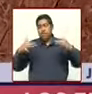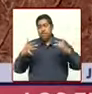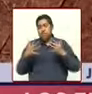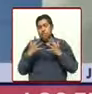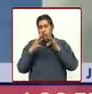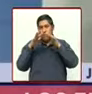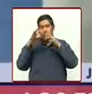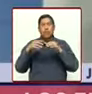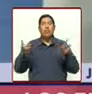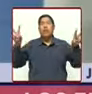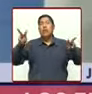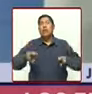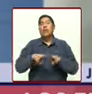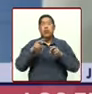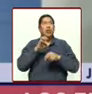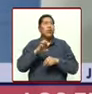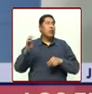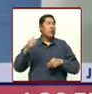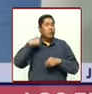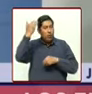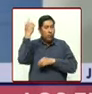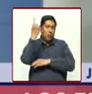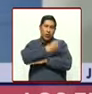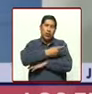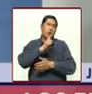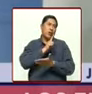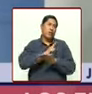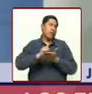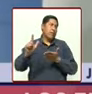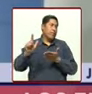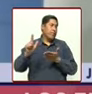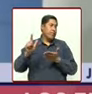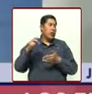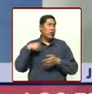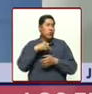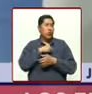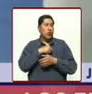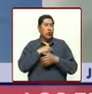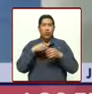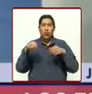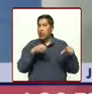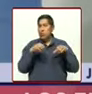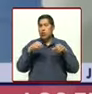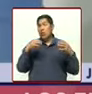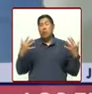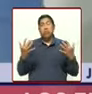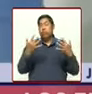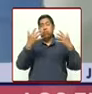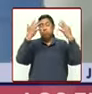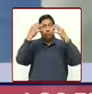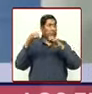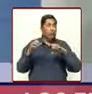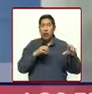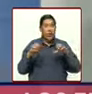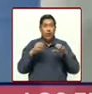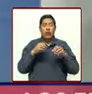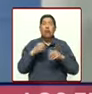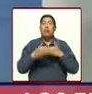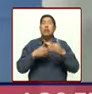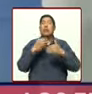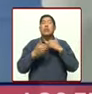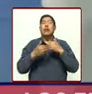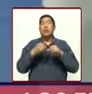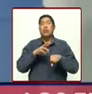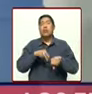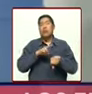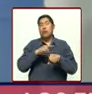los valles de Cochabamba. Seguramente en próximos días, próximas semanas, vamos a cubrirnos de humo y eso desde luego va a interrumpir